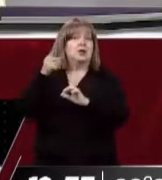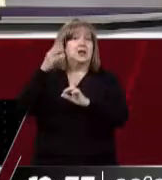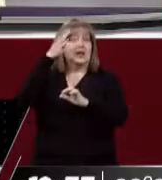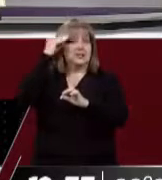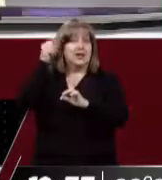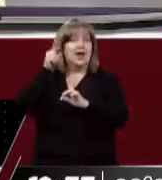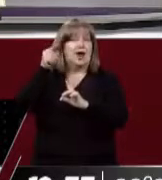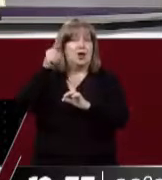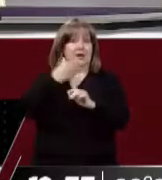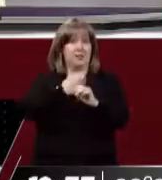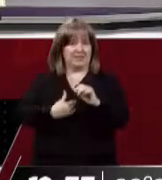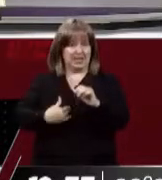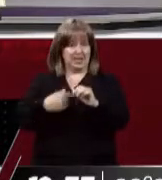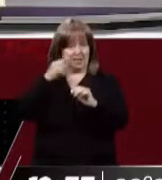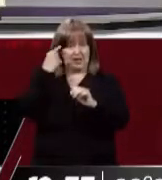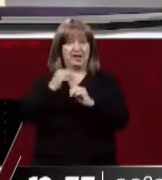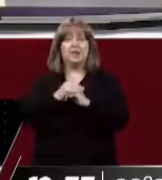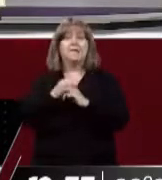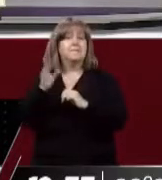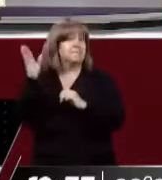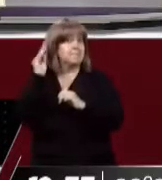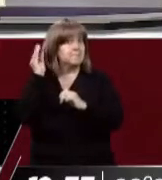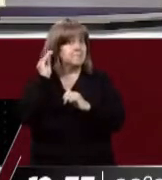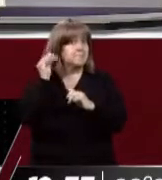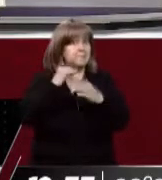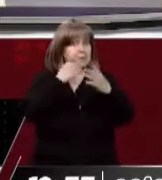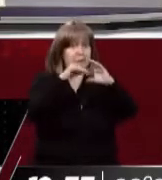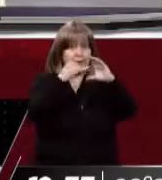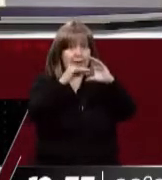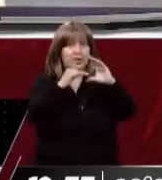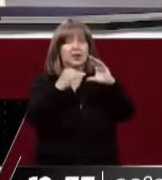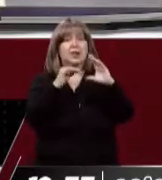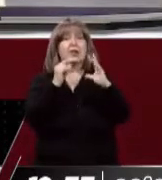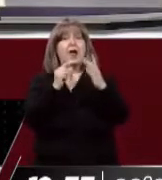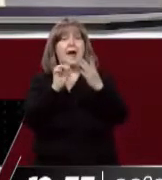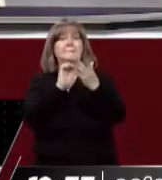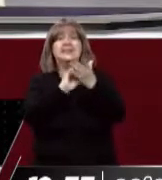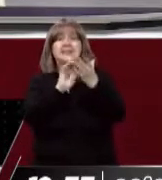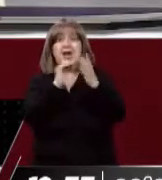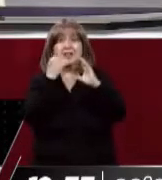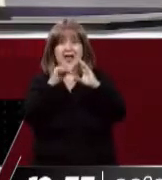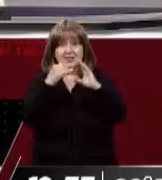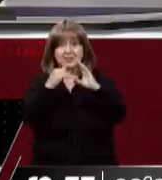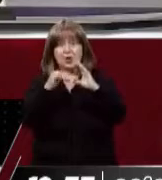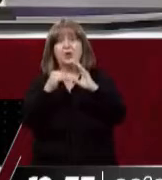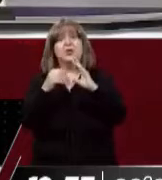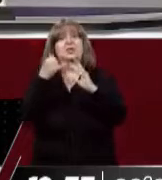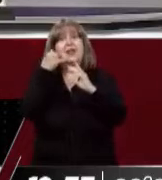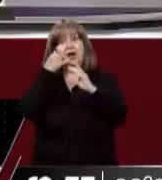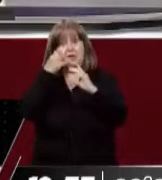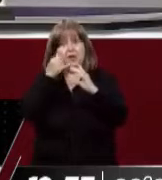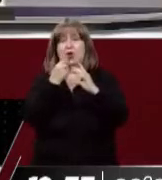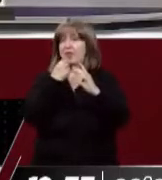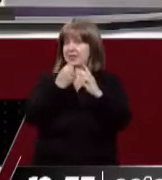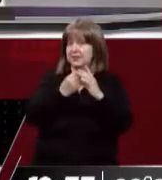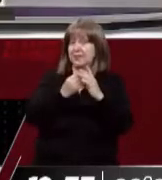rescató uno de los tramos de las escuchas que han trascendido o de los mensajes en realidad son mensajes de texto de los teléfonos secuestrados por